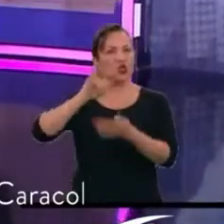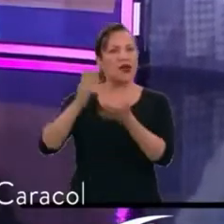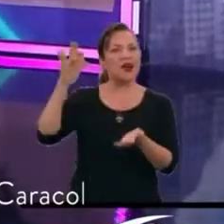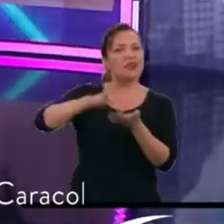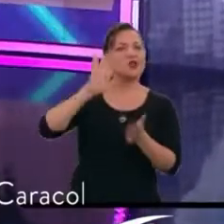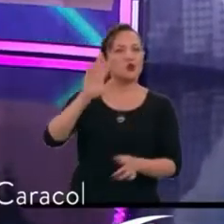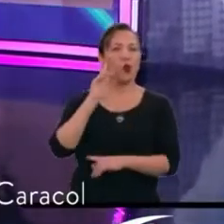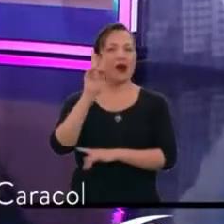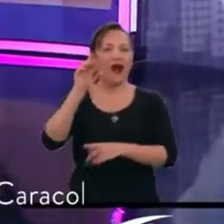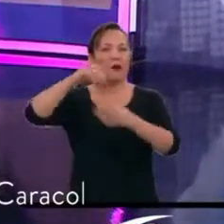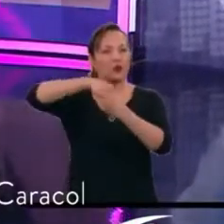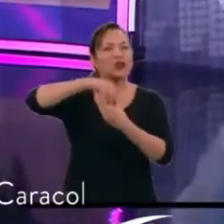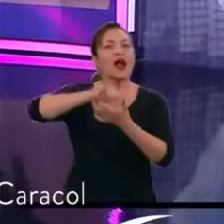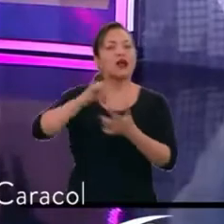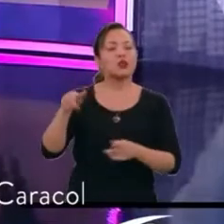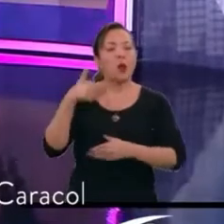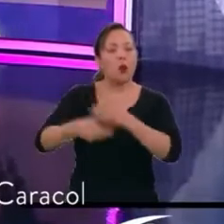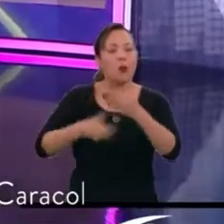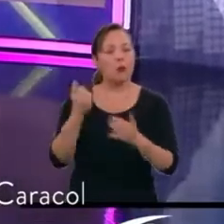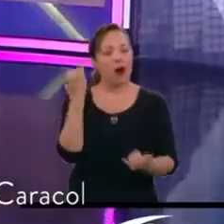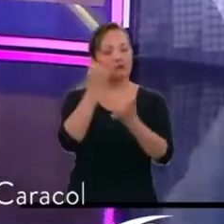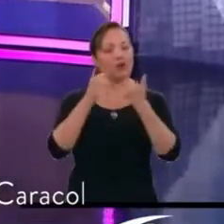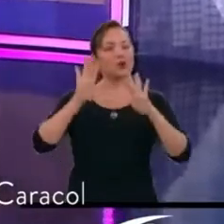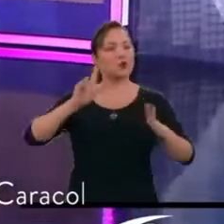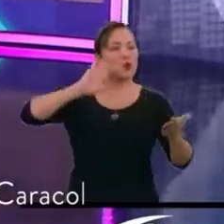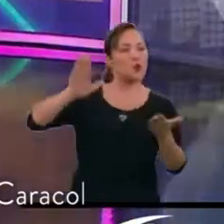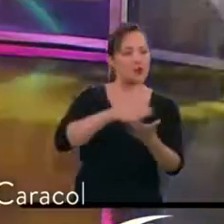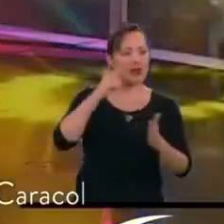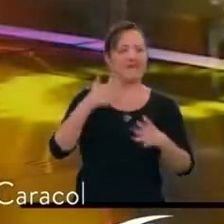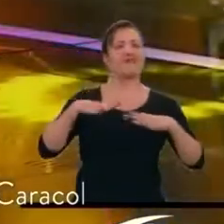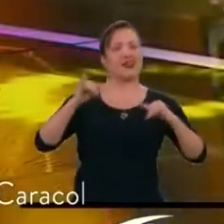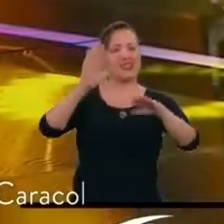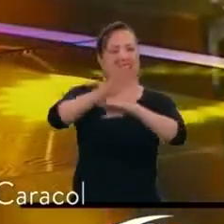su identidad musical. Un abrazo y feliz tarde para todos.